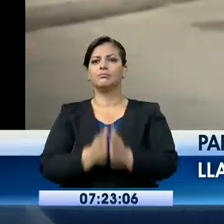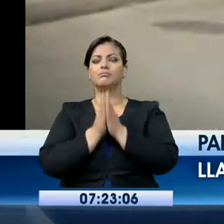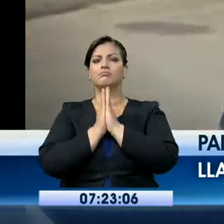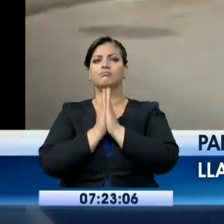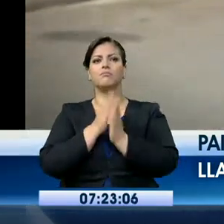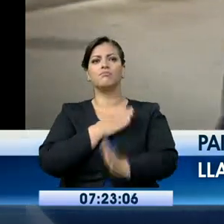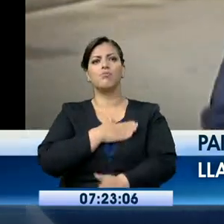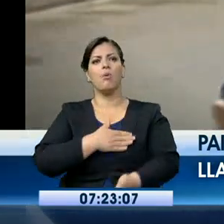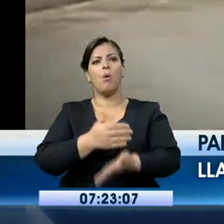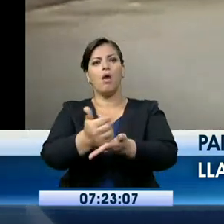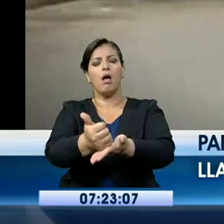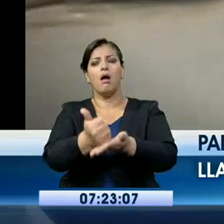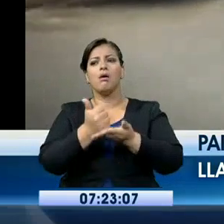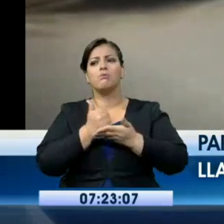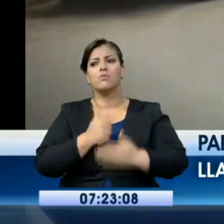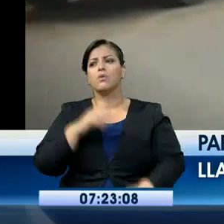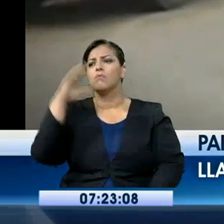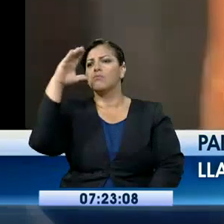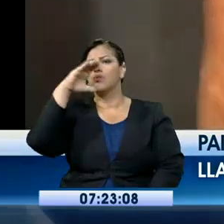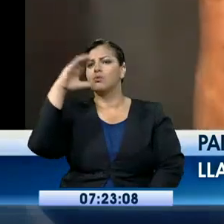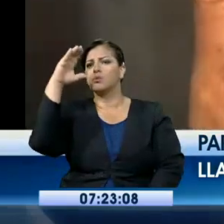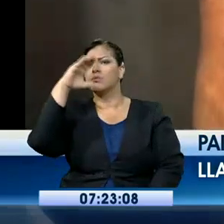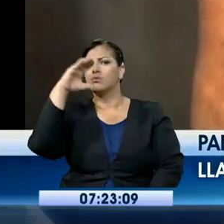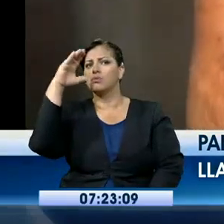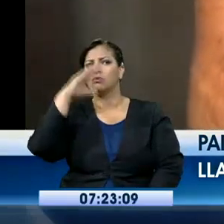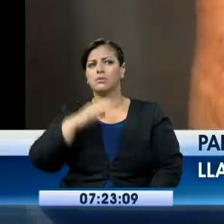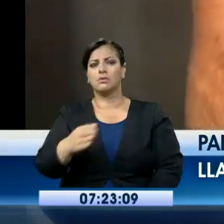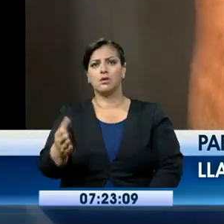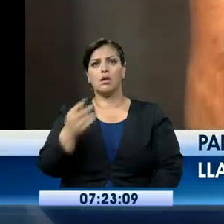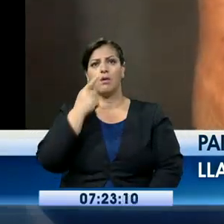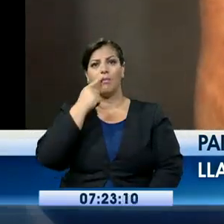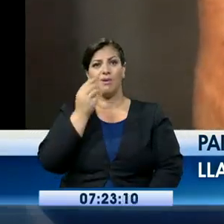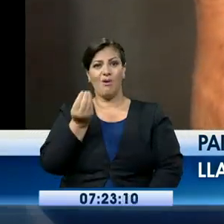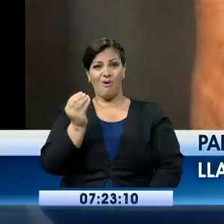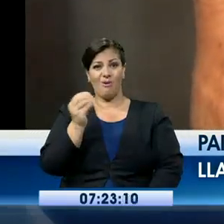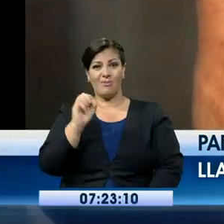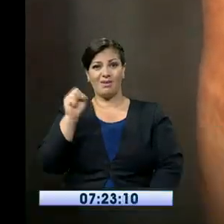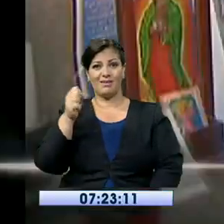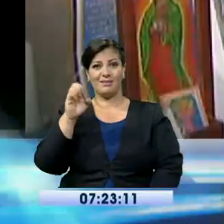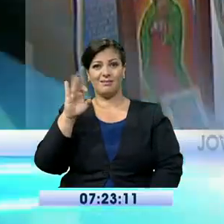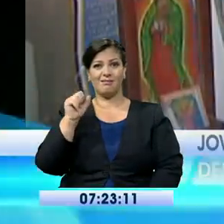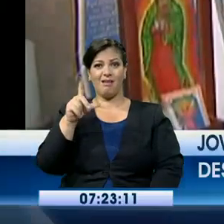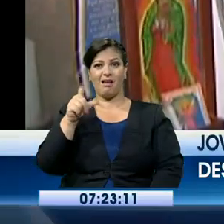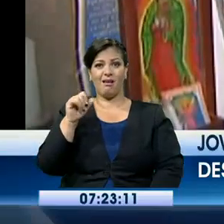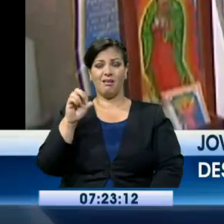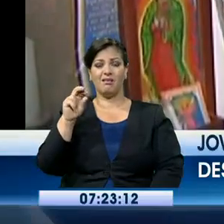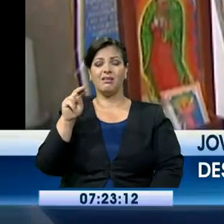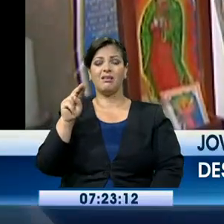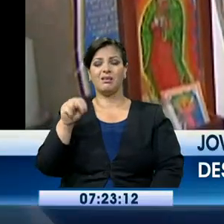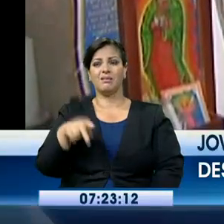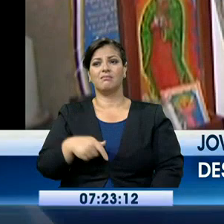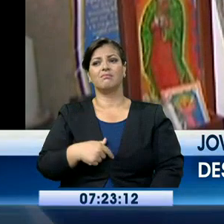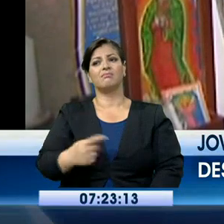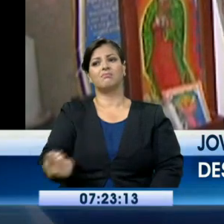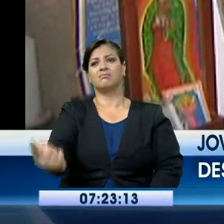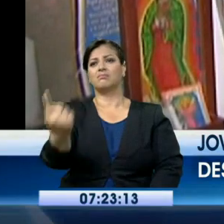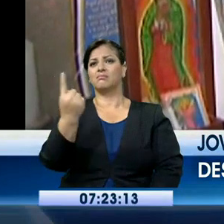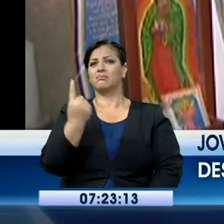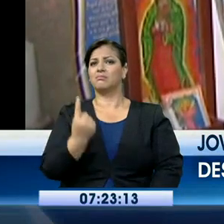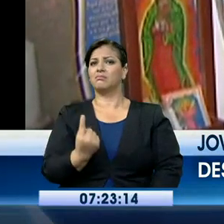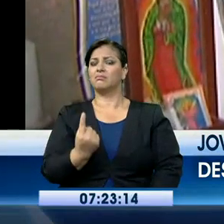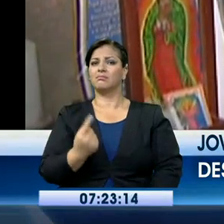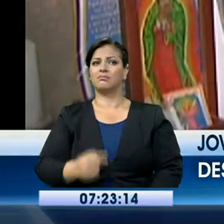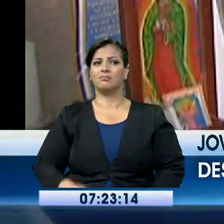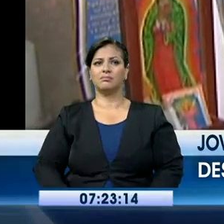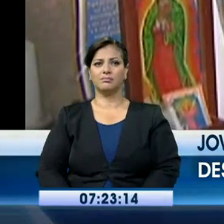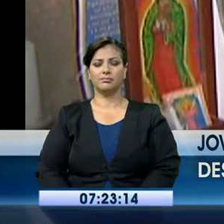que Stalin retorne a su hogar. Luego, señor, ayúdame a encontrar a mi nieto, señor. Informó Roselena Vásquez.